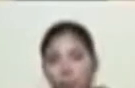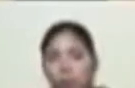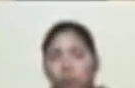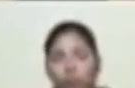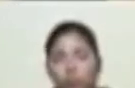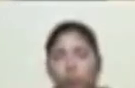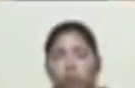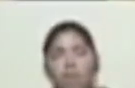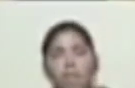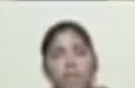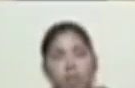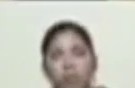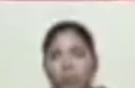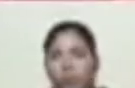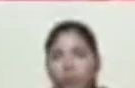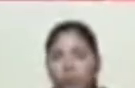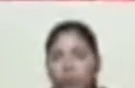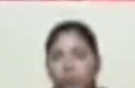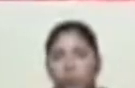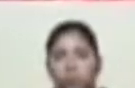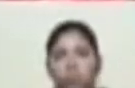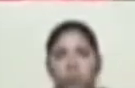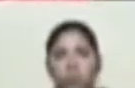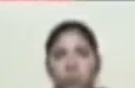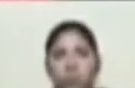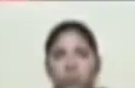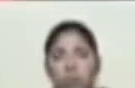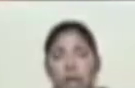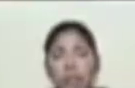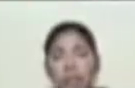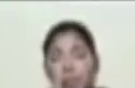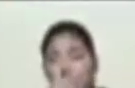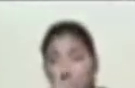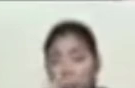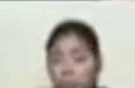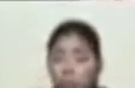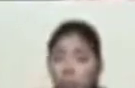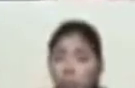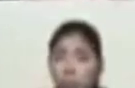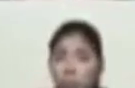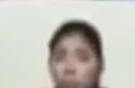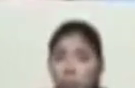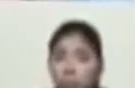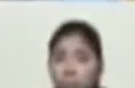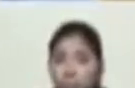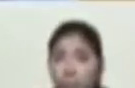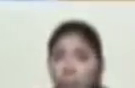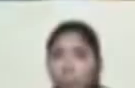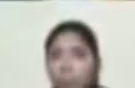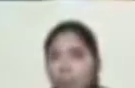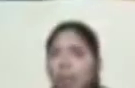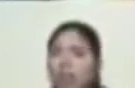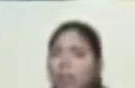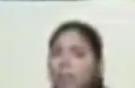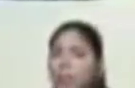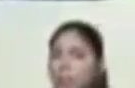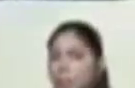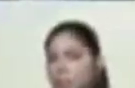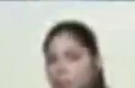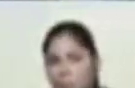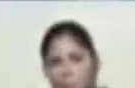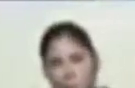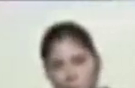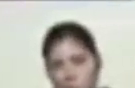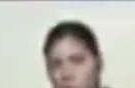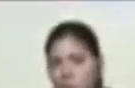realizar una gran operación regional, donde los países, señores, más afectados de los que necesitan que el país de Venezuela sea definitivamente libre,